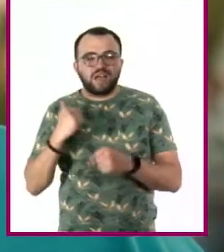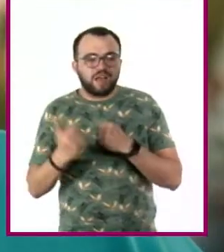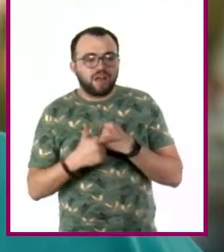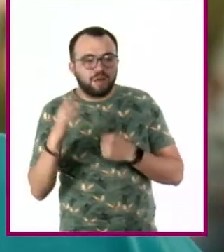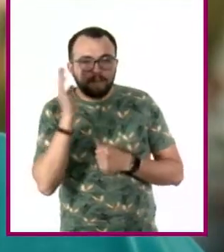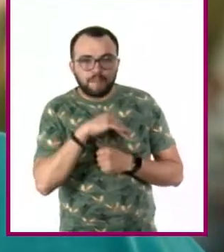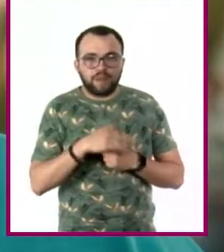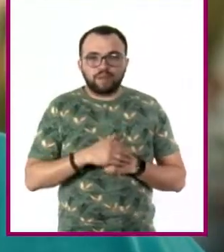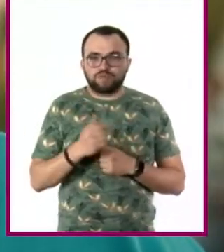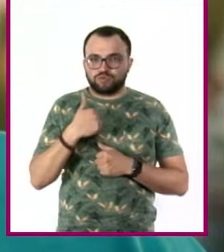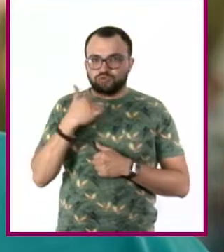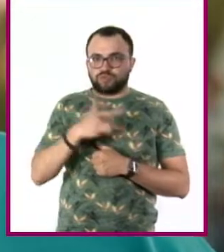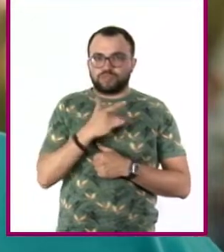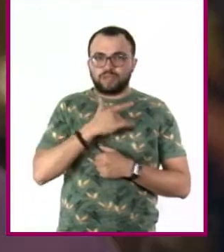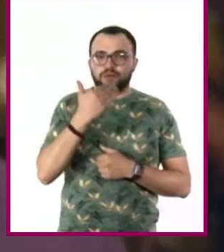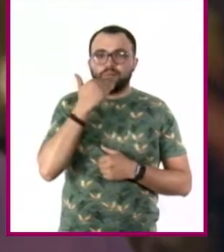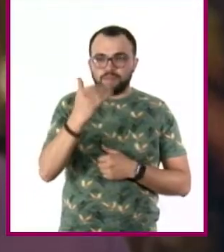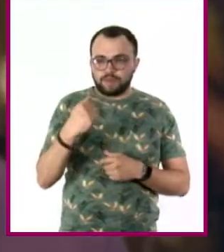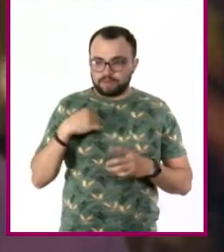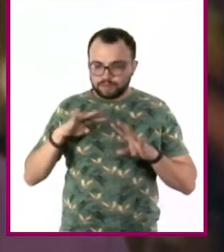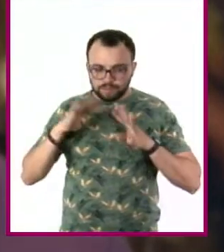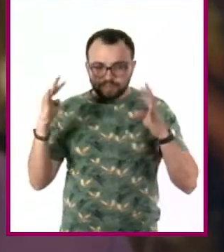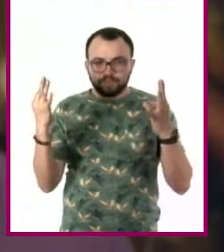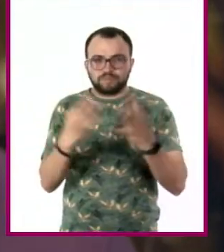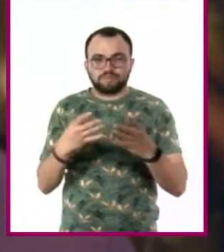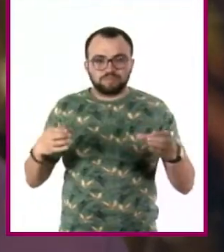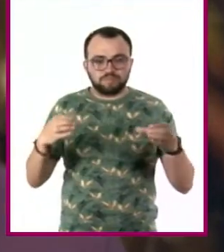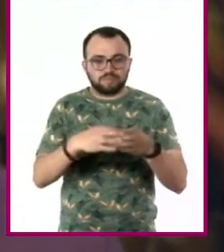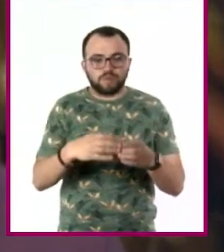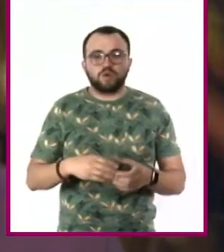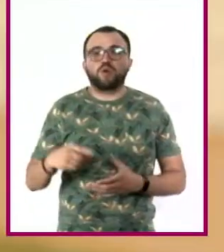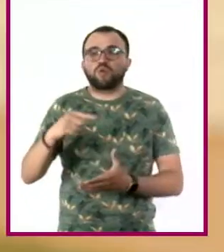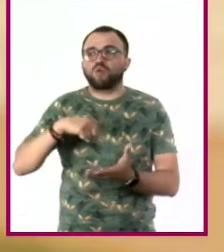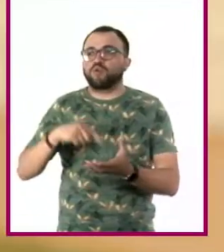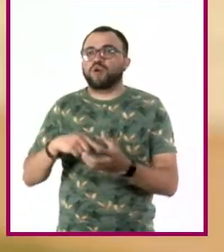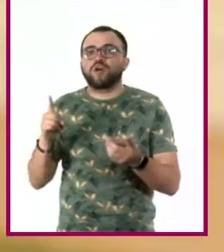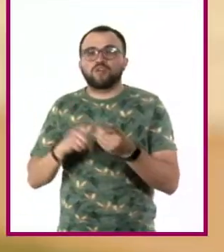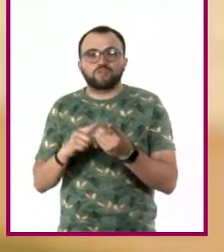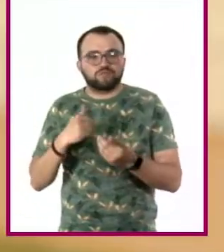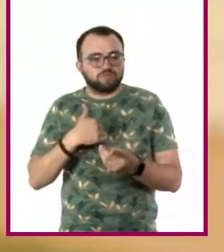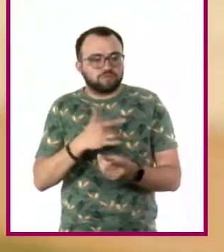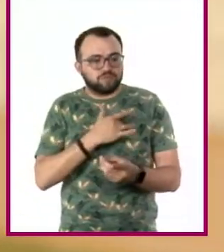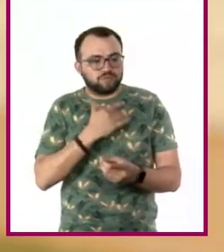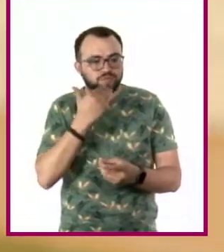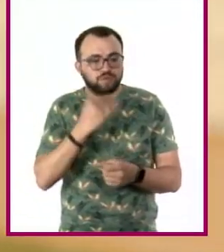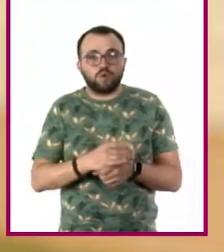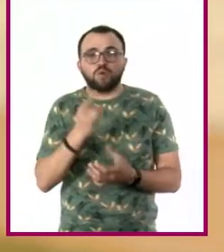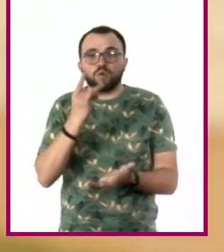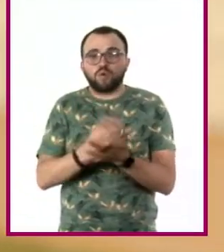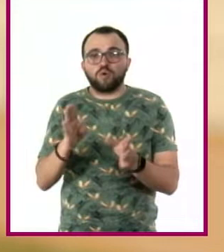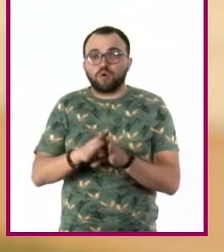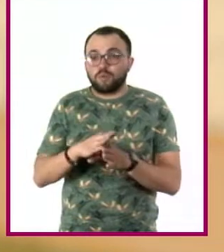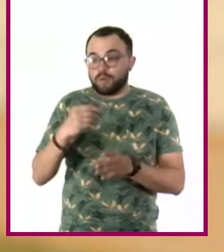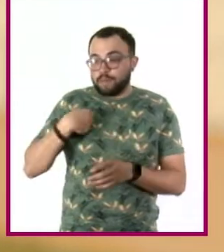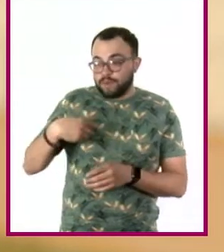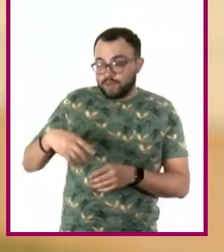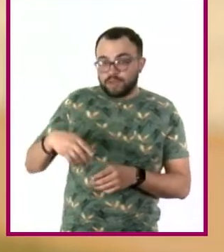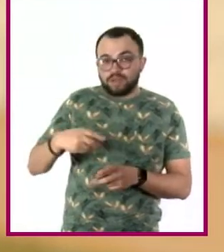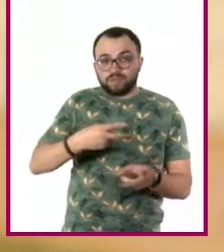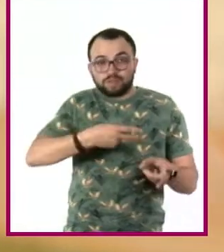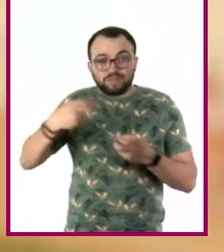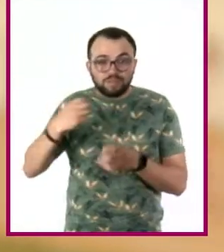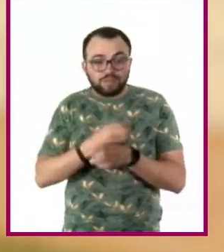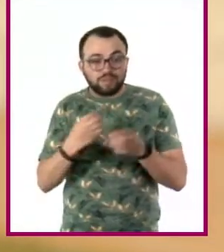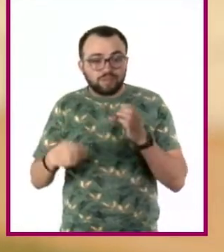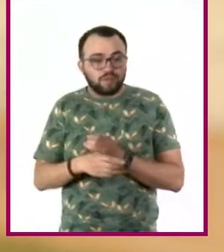Seguridad es sentirme bien en mi entorno. Sentirme bien en un lugar donde me encuentro. No solamente el hecho de que alguien me hurte o me sustraiga algún artefacto, sino